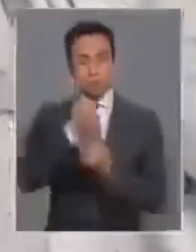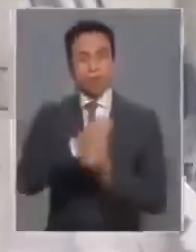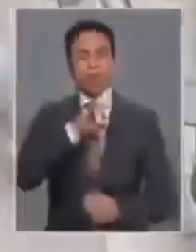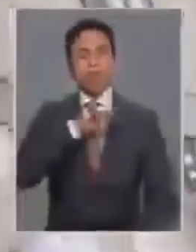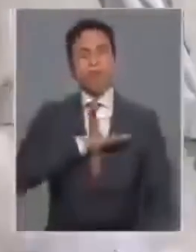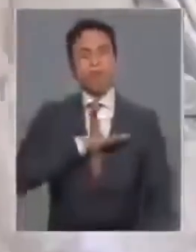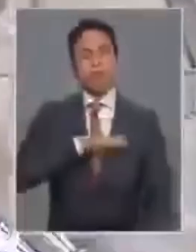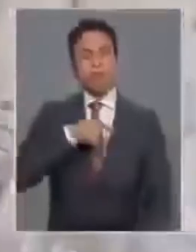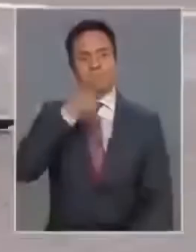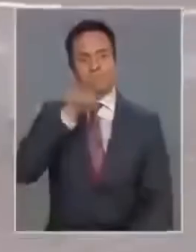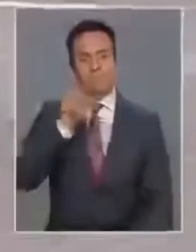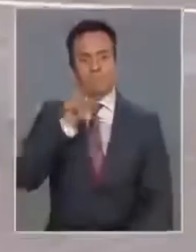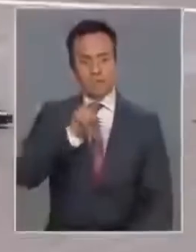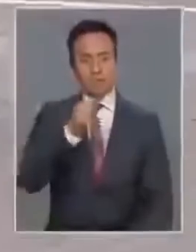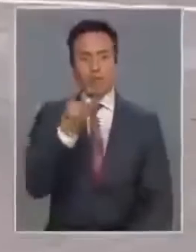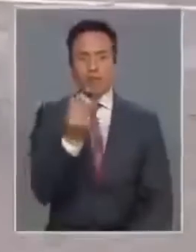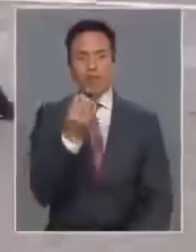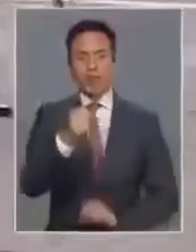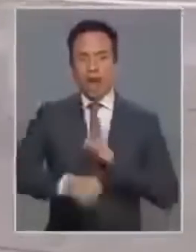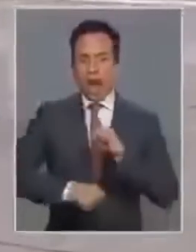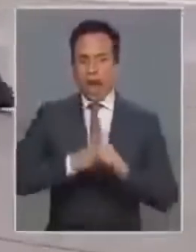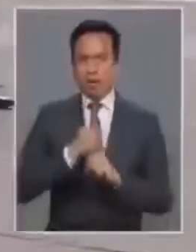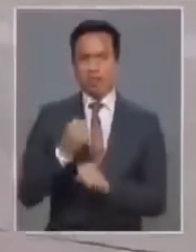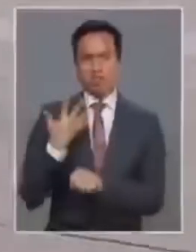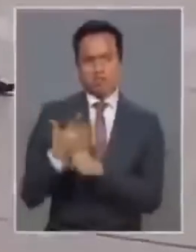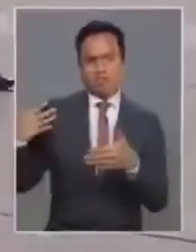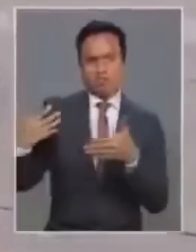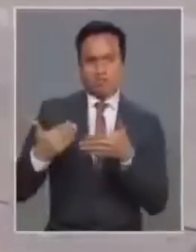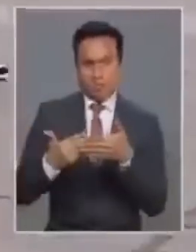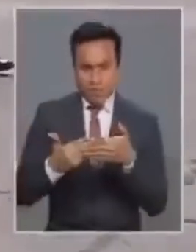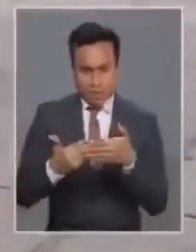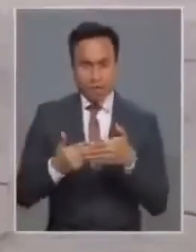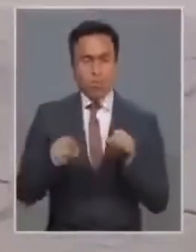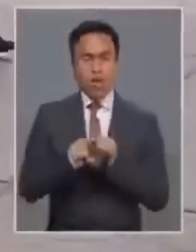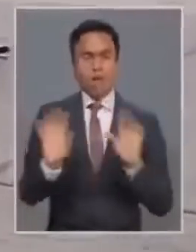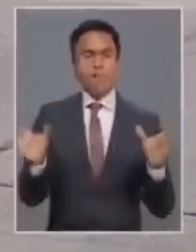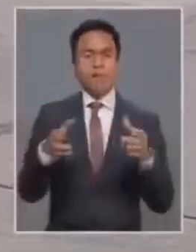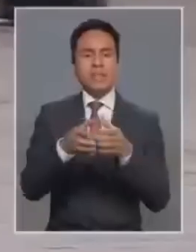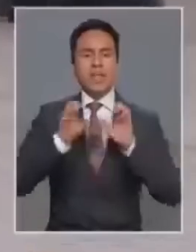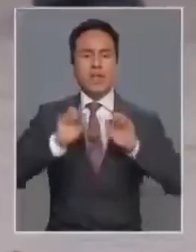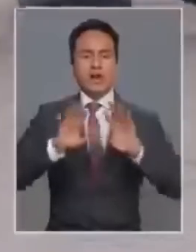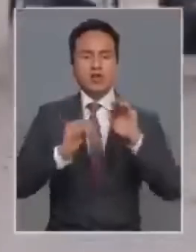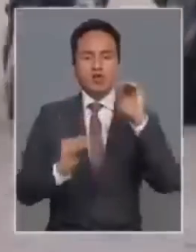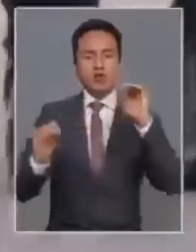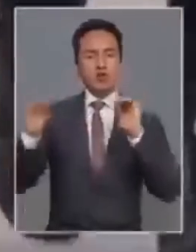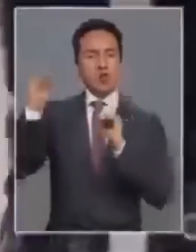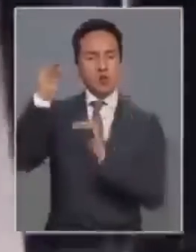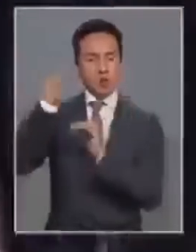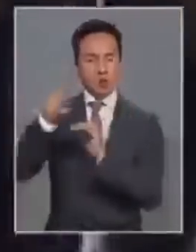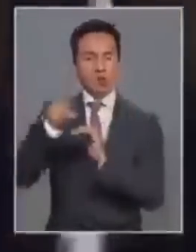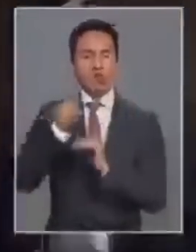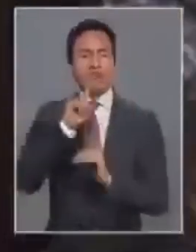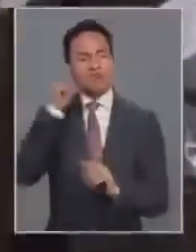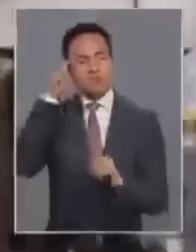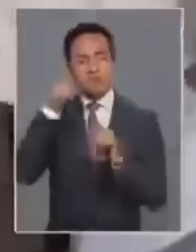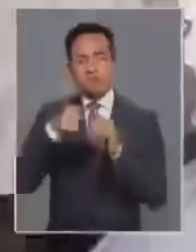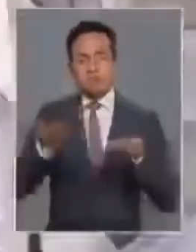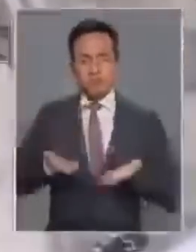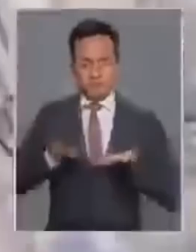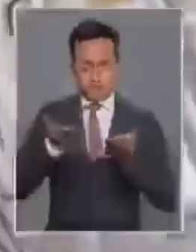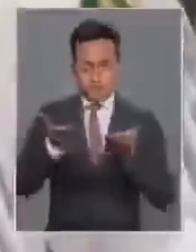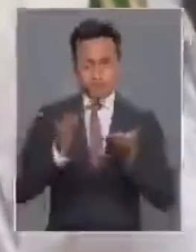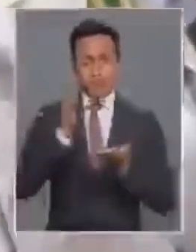próxima a cumplir 114 años de existencia, no lo sé. Como plantel de educación Superior tiene como misión entregar a